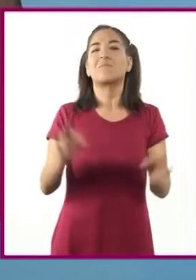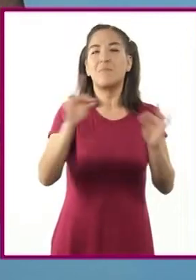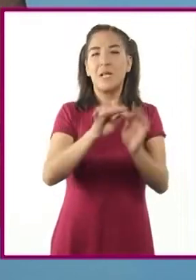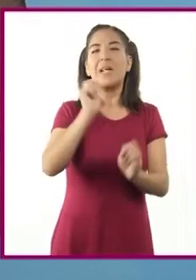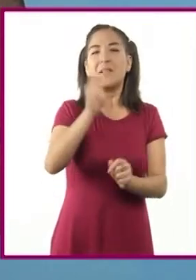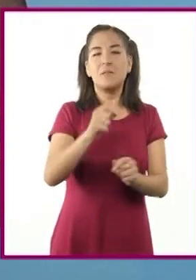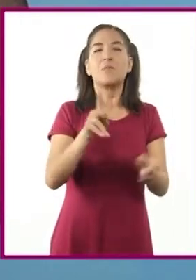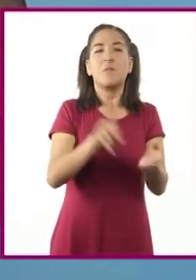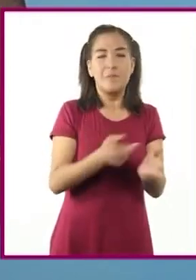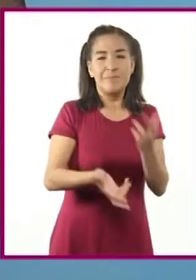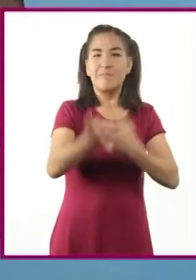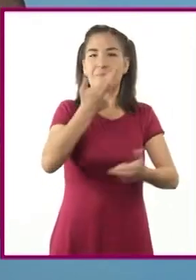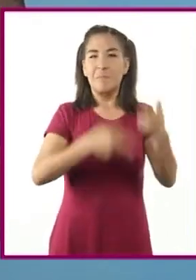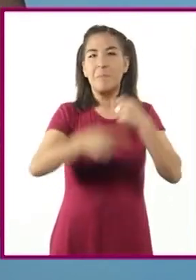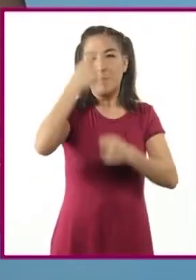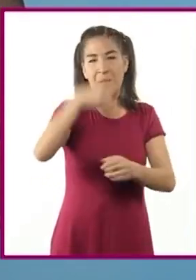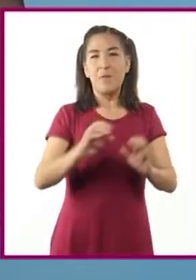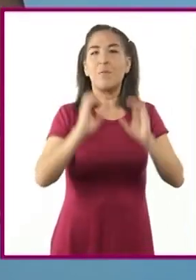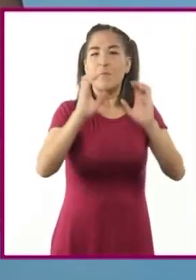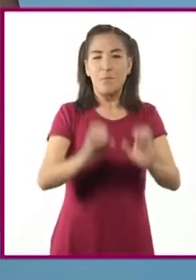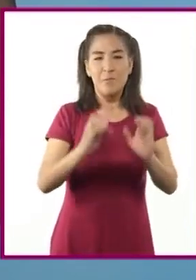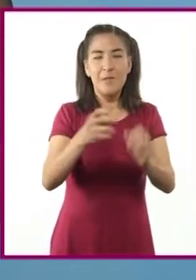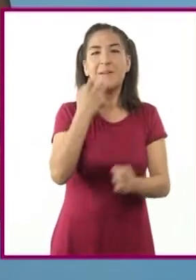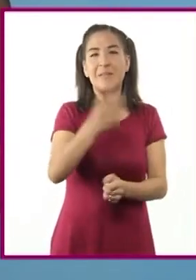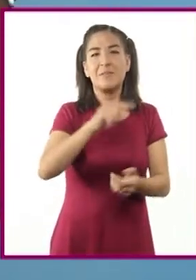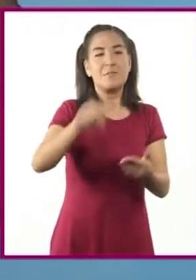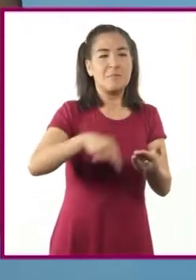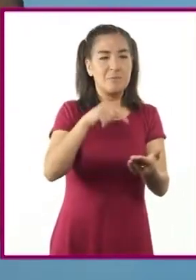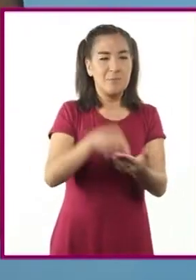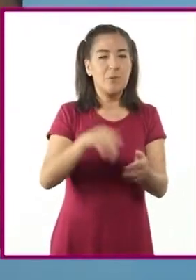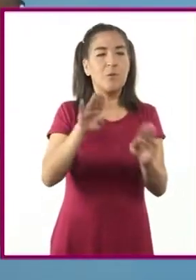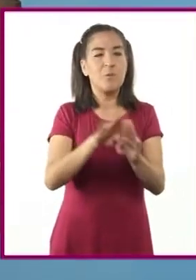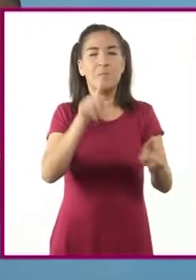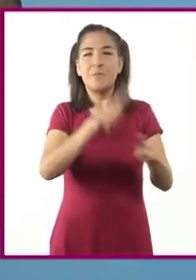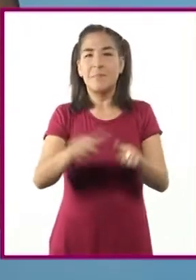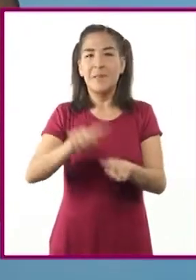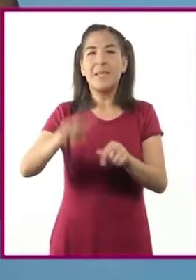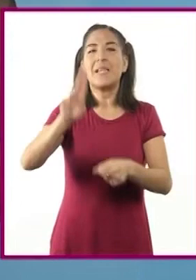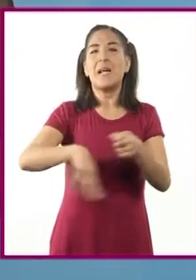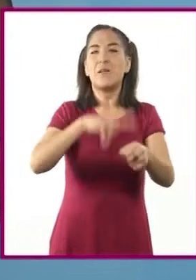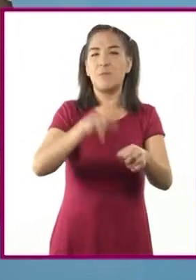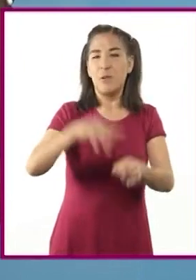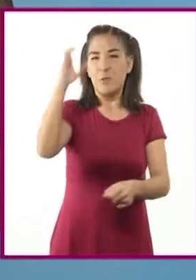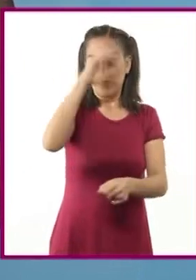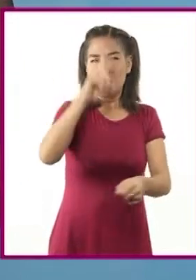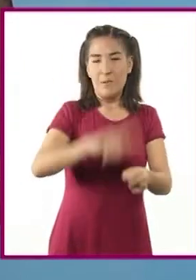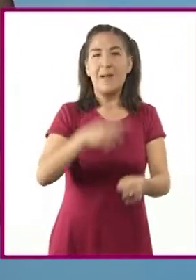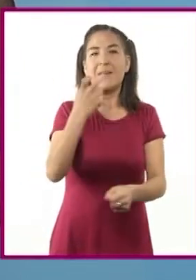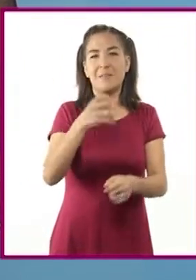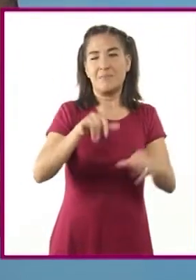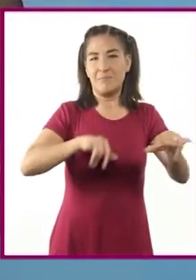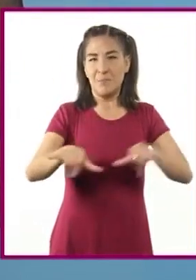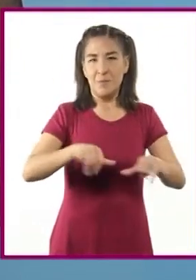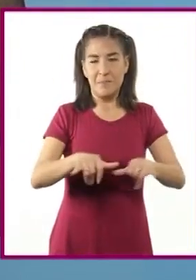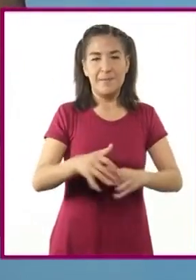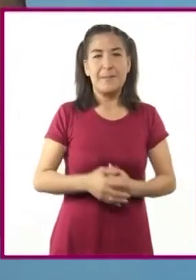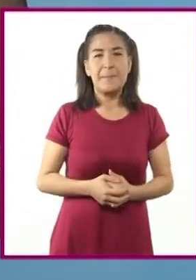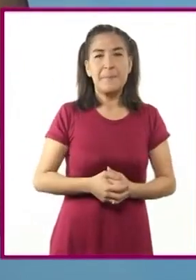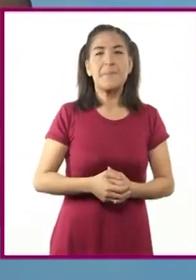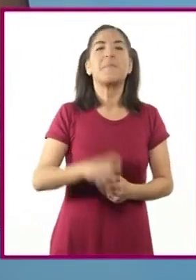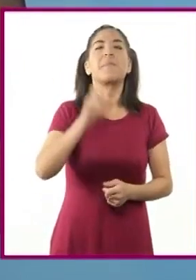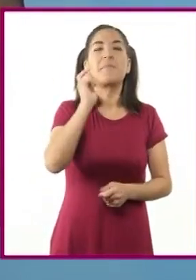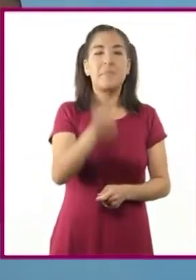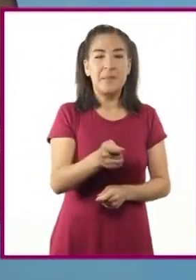la recuperación y preservación de los elementos naturales y culturales del espacio geográfico, lo